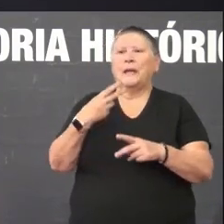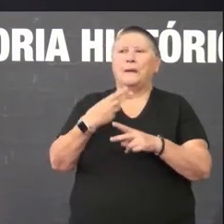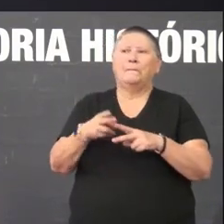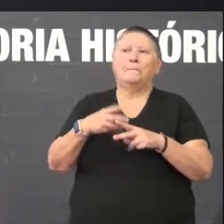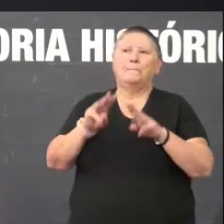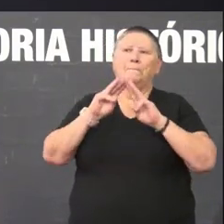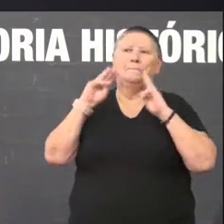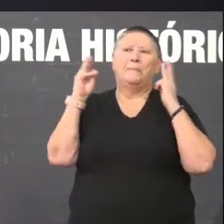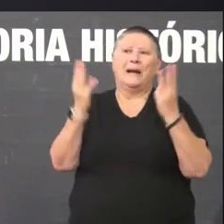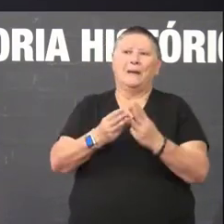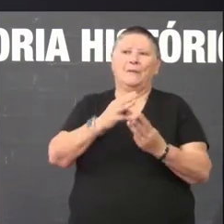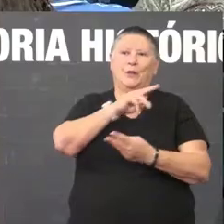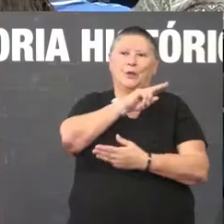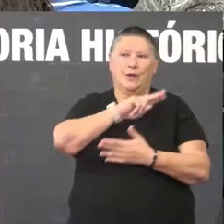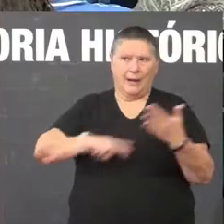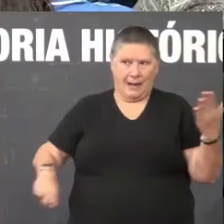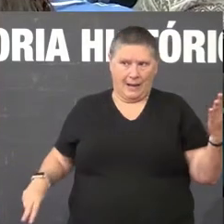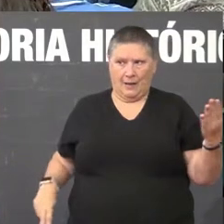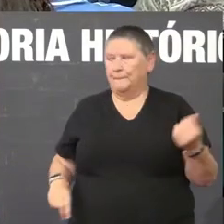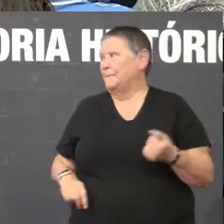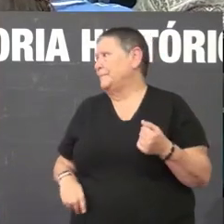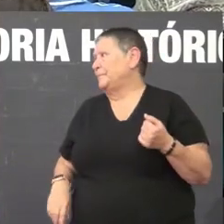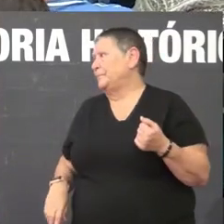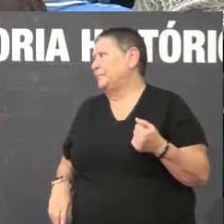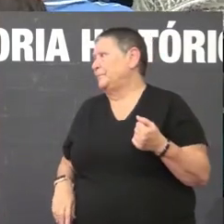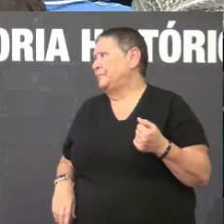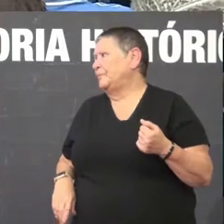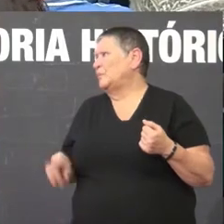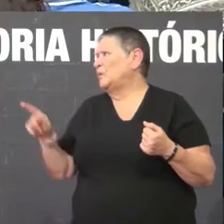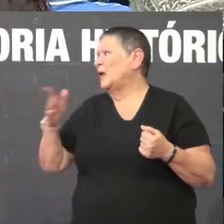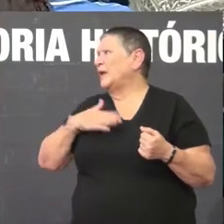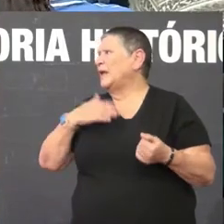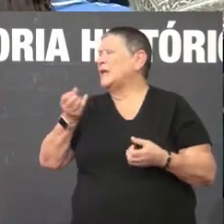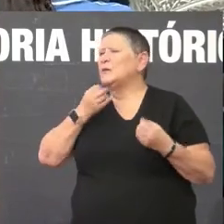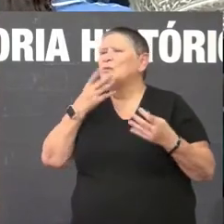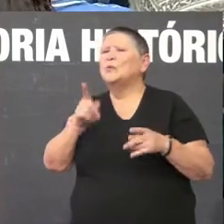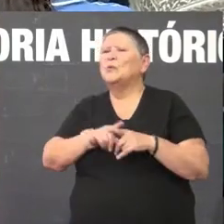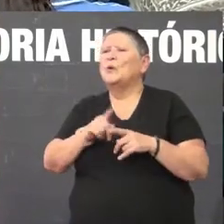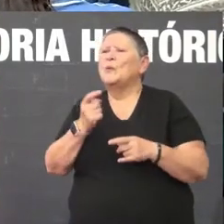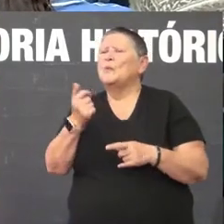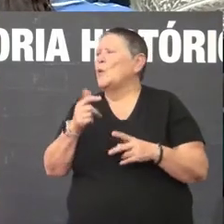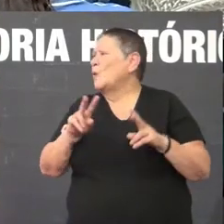que de iso falaremos. Bueno, creo que querías empezar a túa intervención un pouco